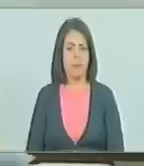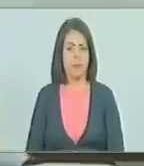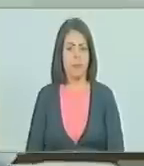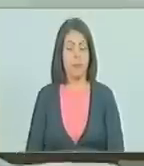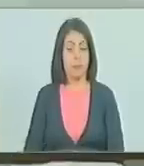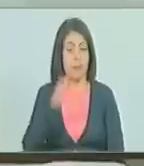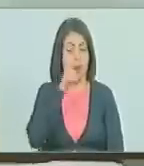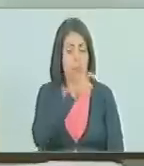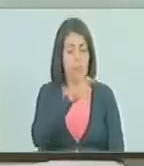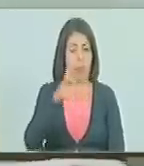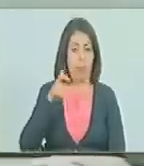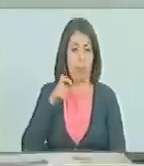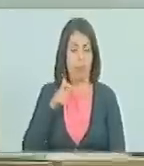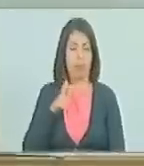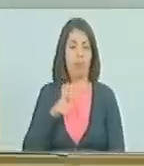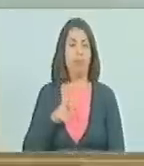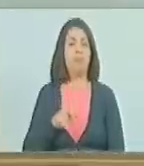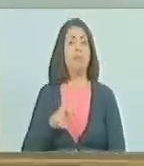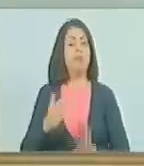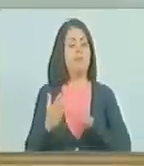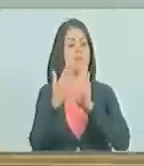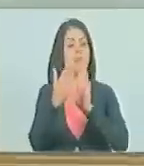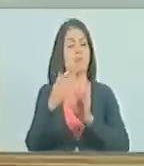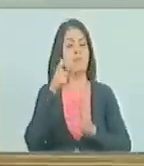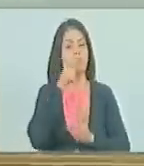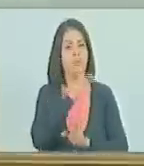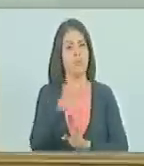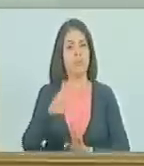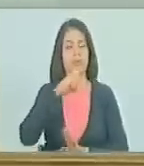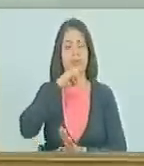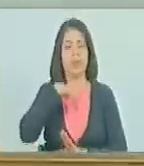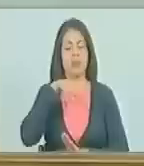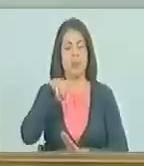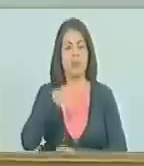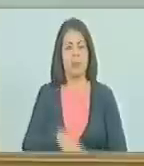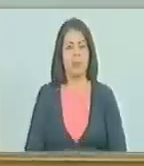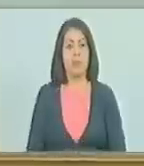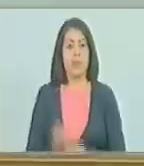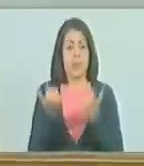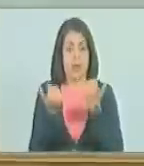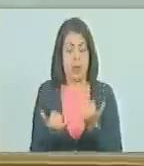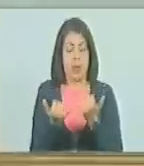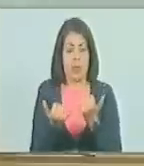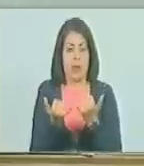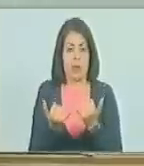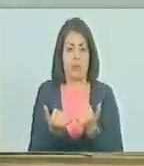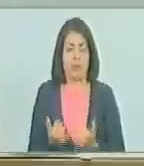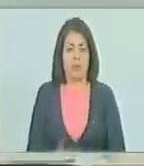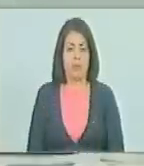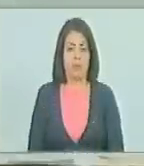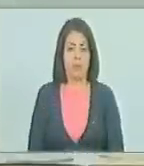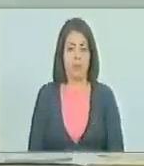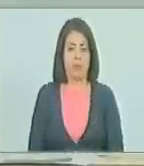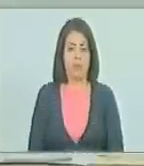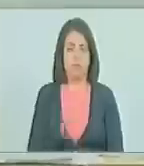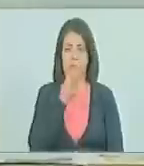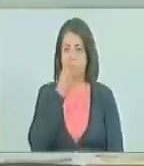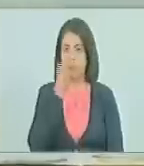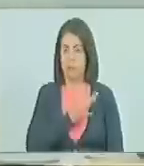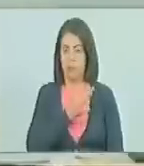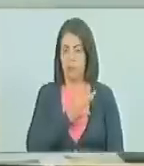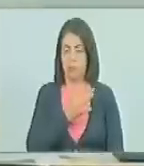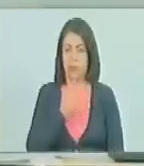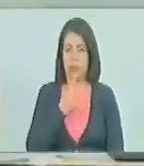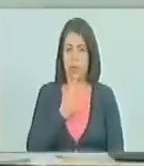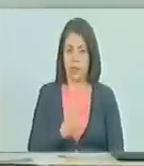Al pueblo, ante el pueblo y ante la historia. Ahora, hay una verdad que